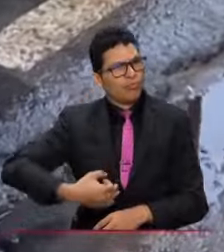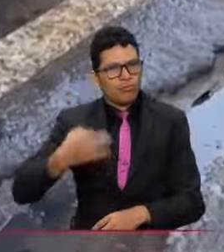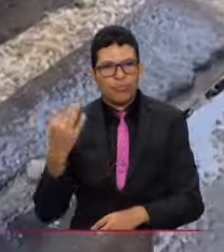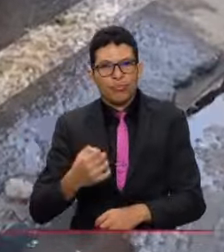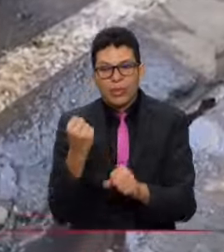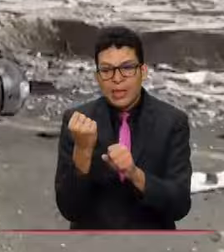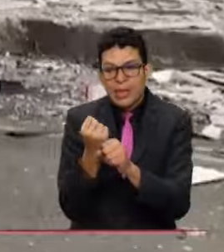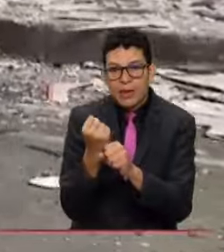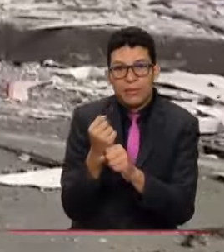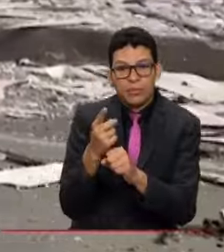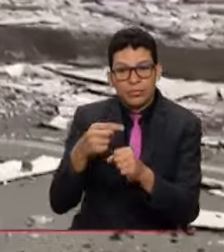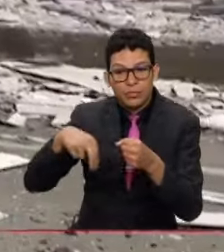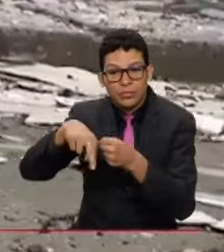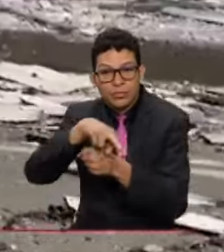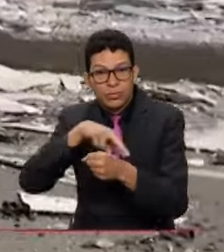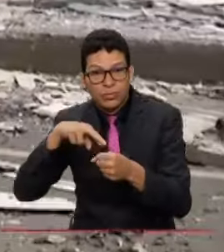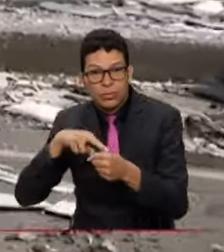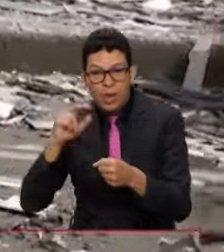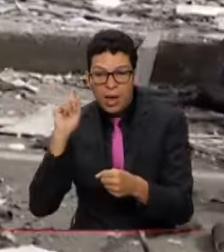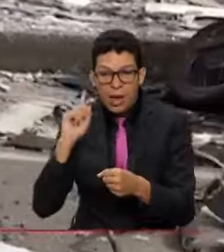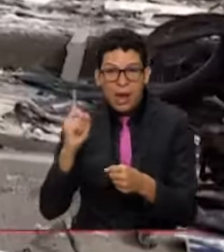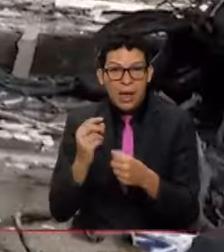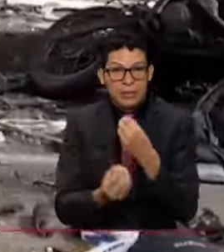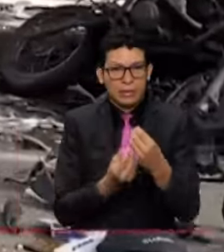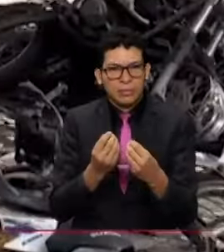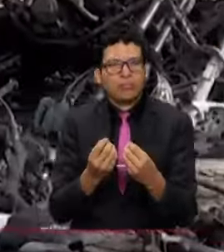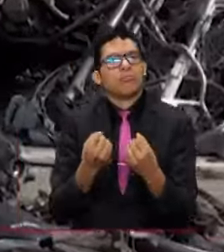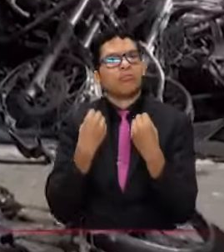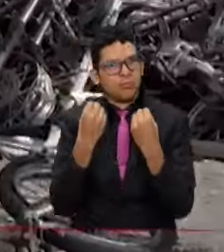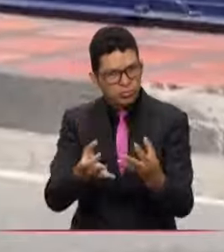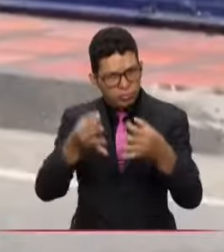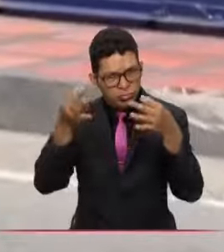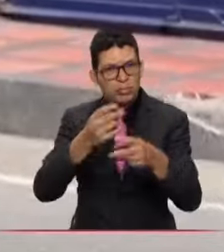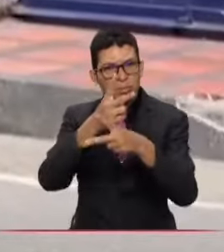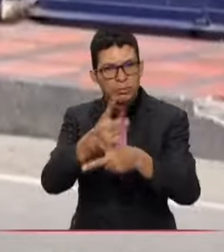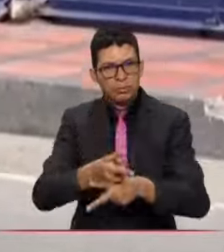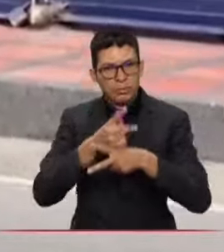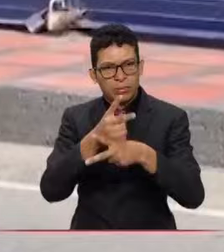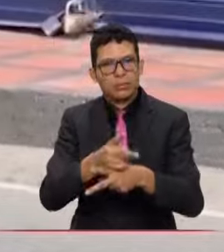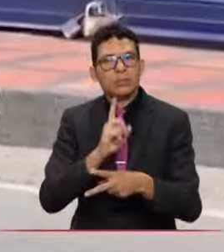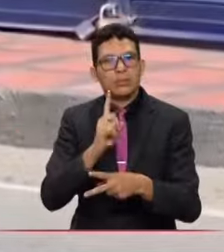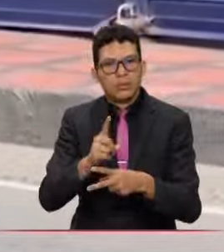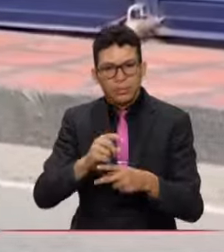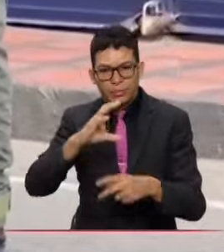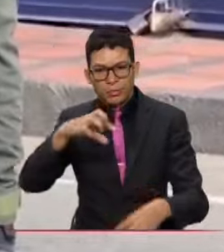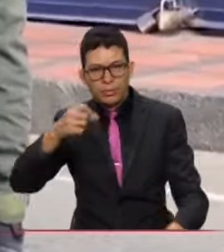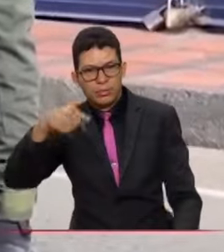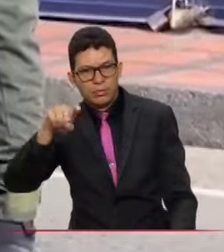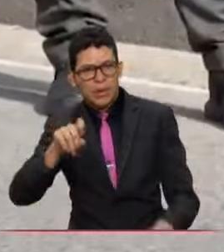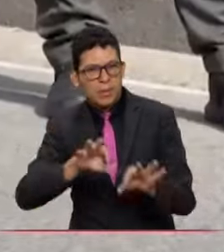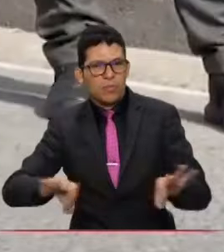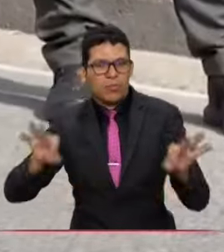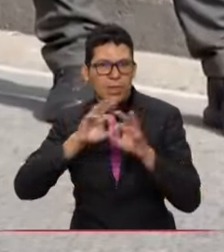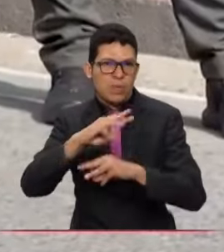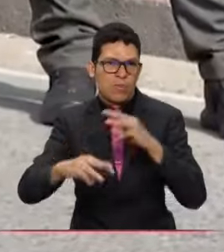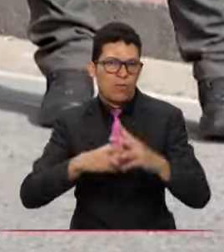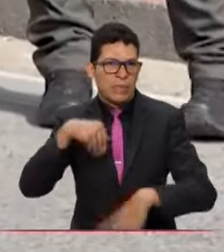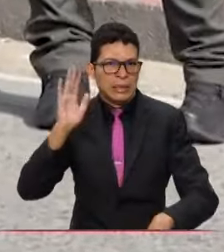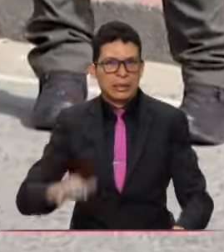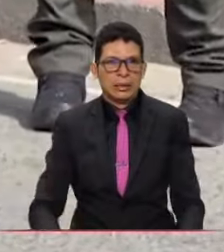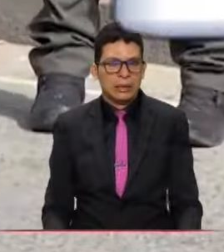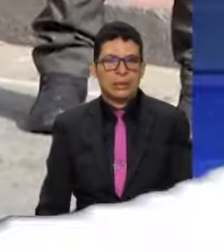el trabajo de región que se viene realizando es para dar las garantía de seguridad del evento de biodiversidad más importante del